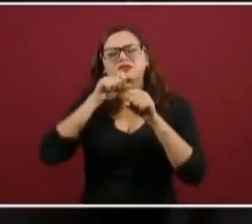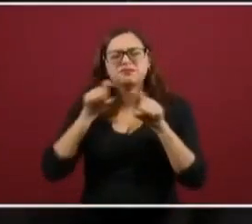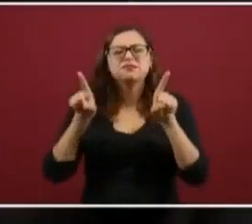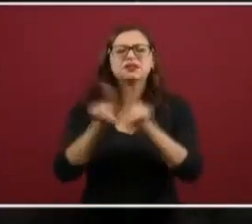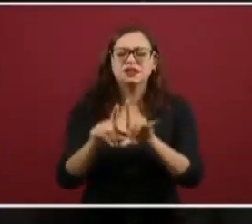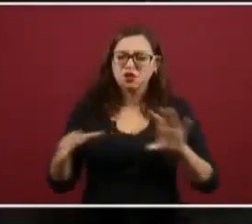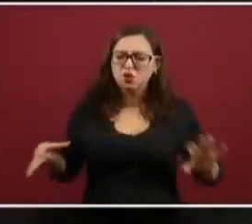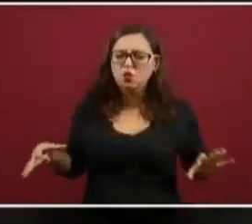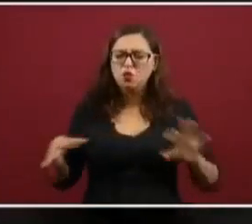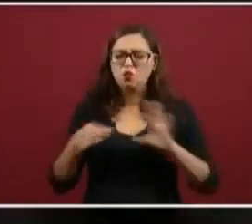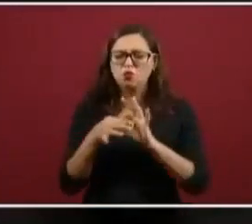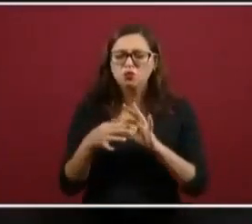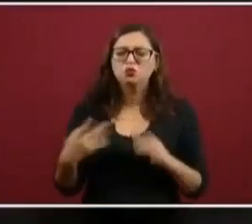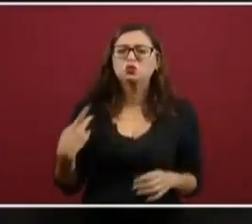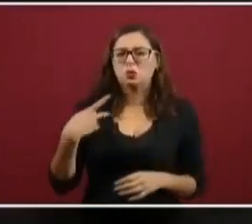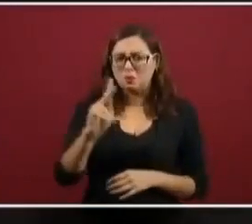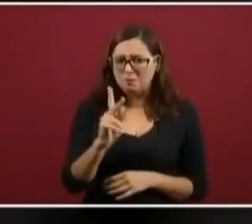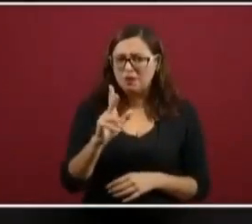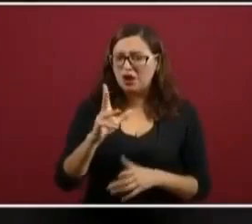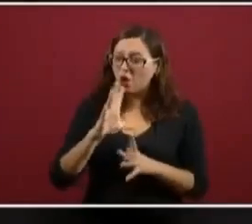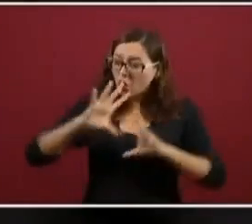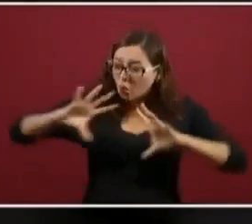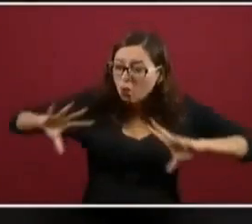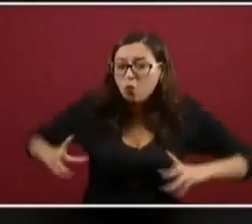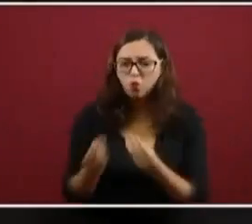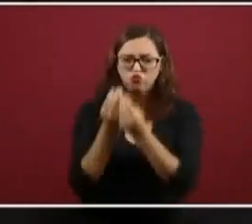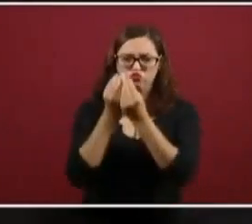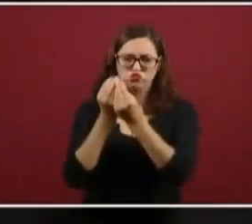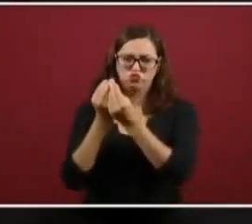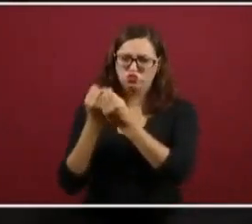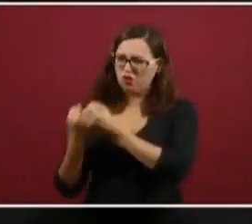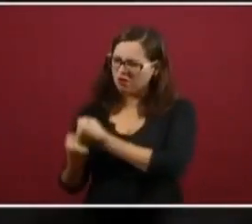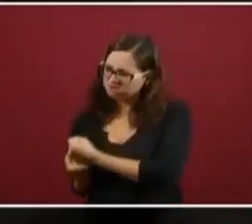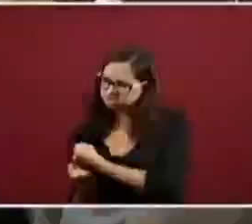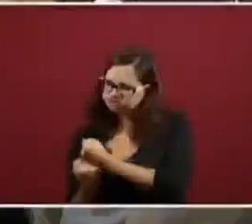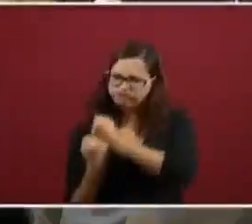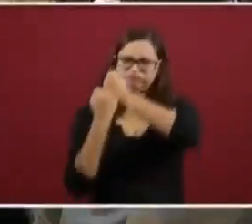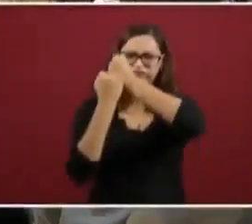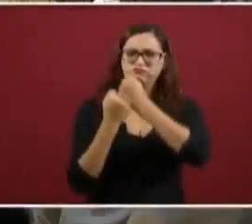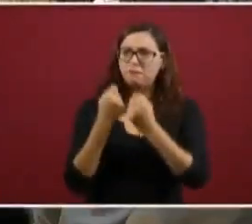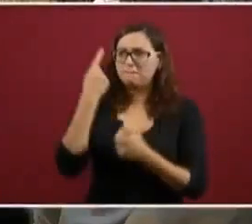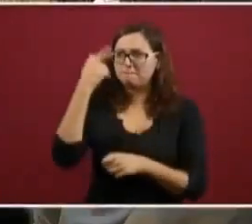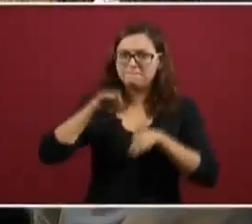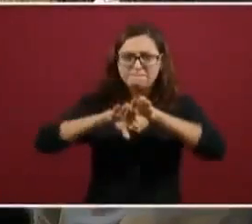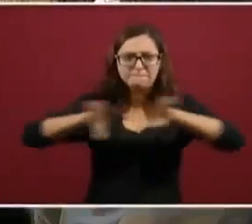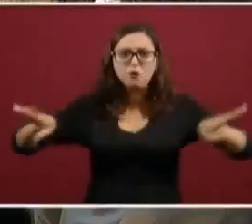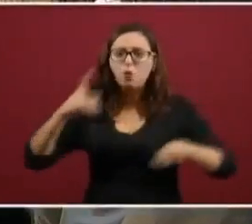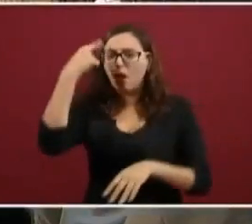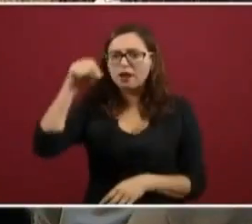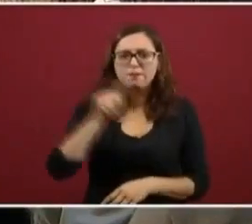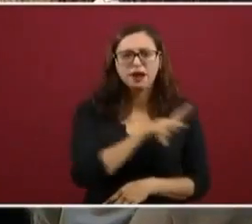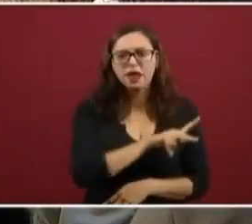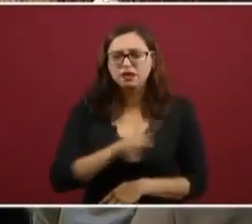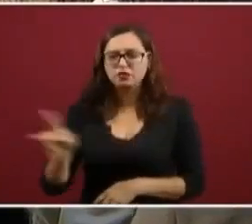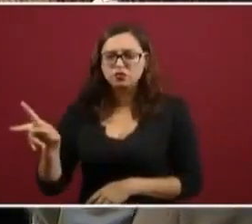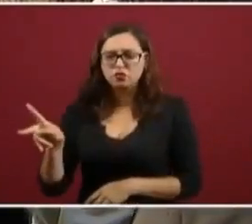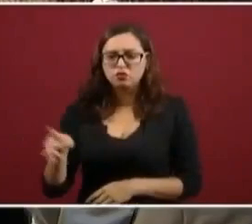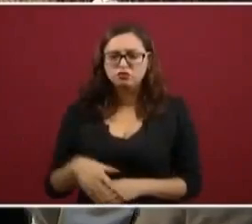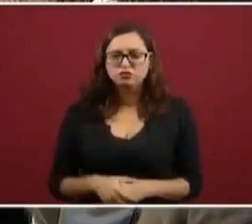también pero forjada desde abajo y para todos